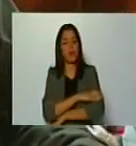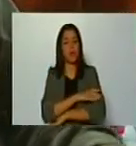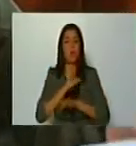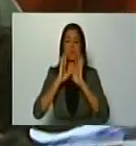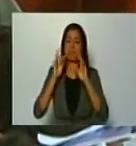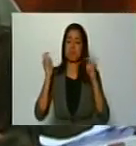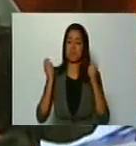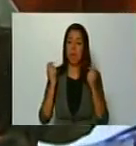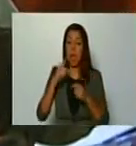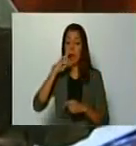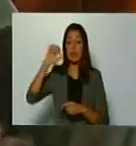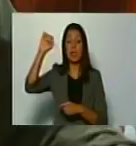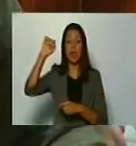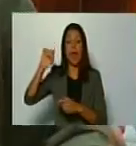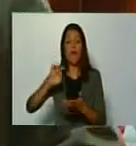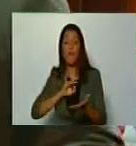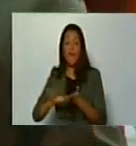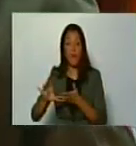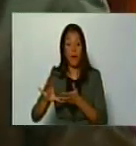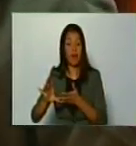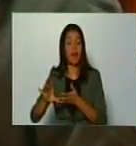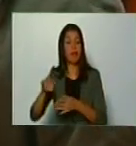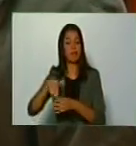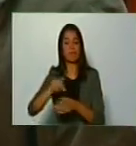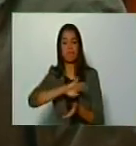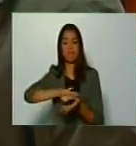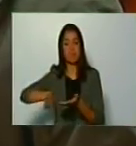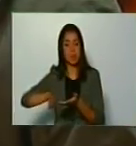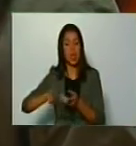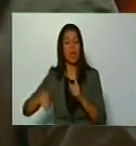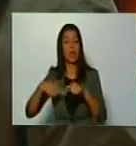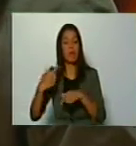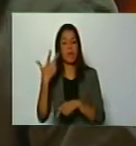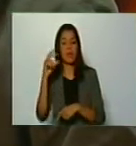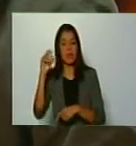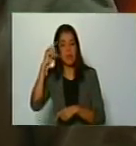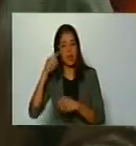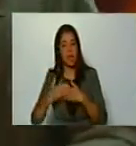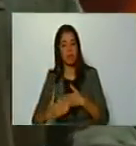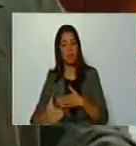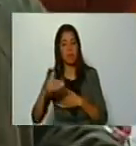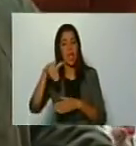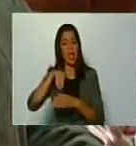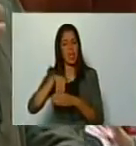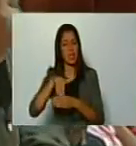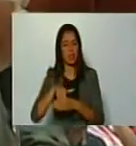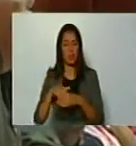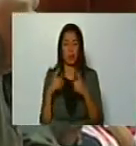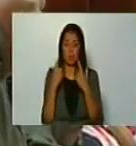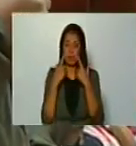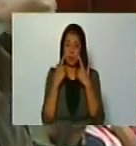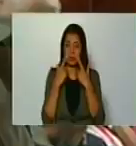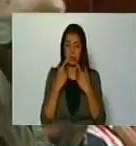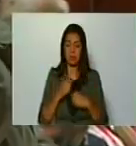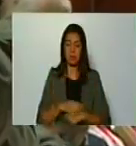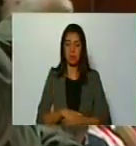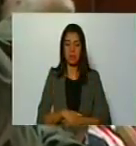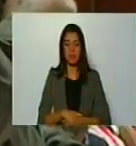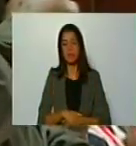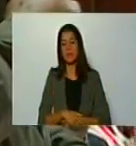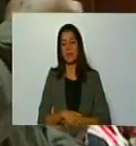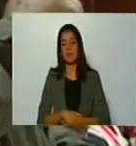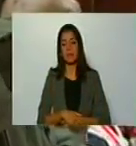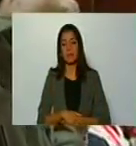del cargo y llamar en 30 días a elecciones. Eso no se hace solo. No es